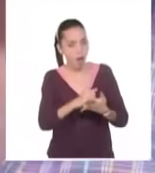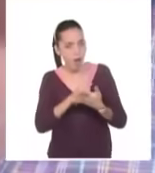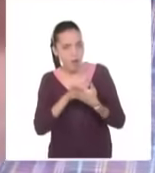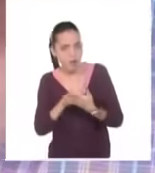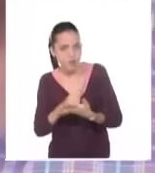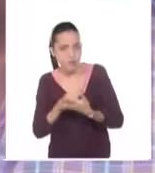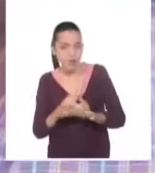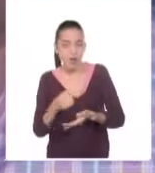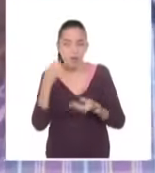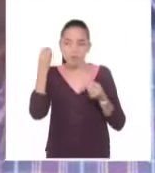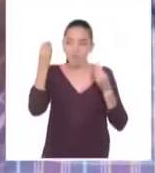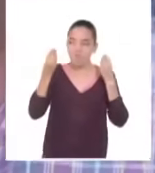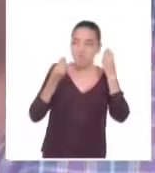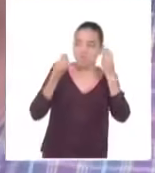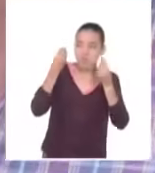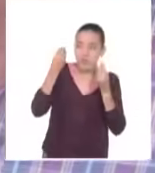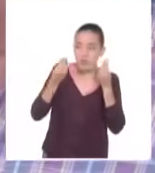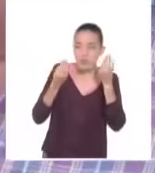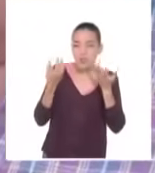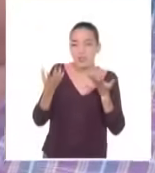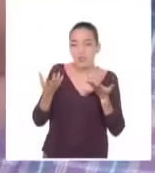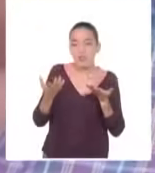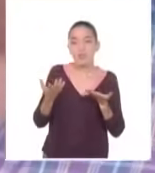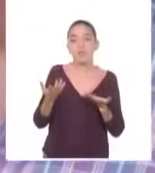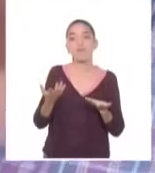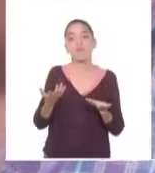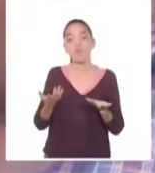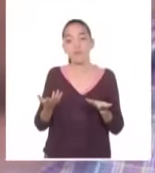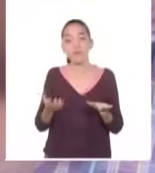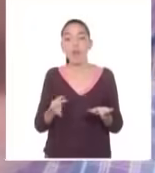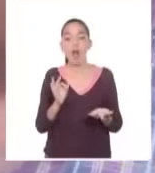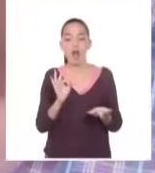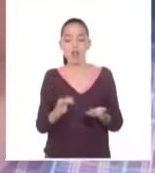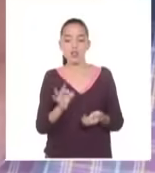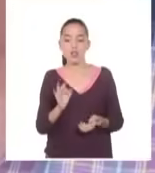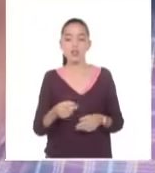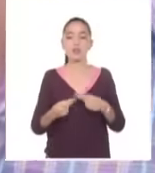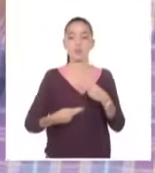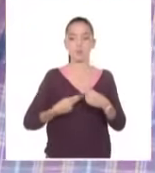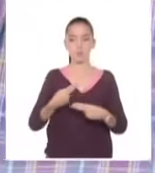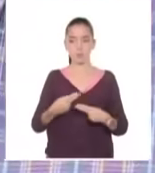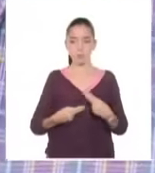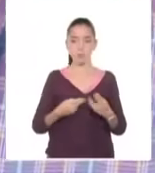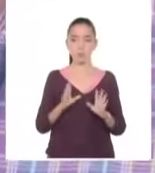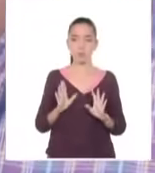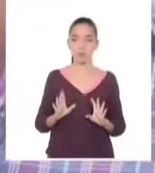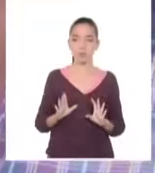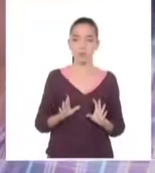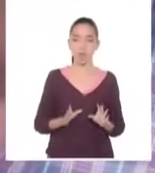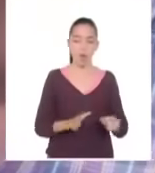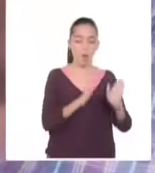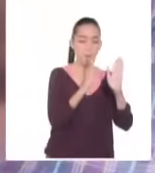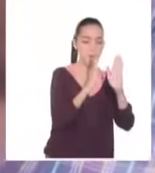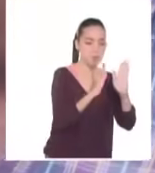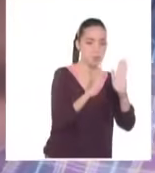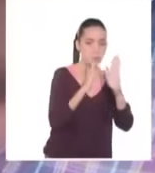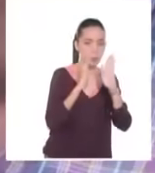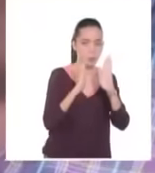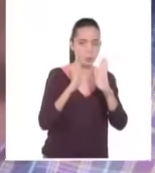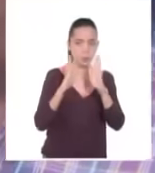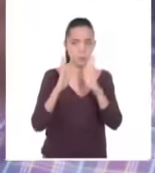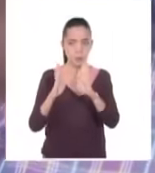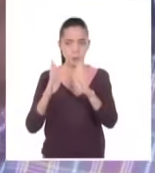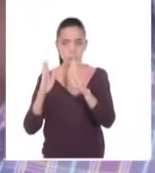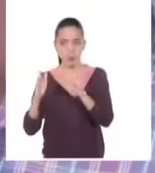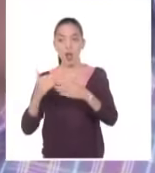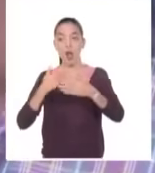manera diferente y así es como lo estamos haciendo, parte por parte de la unidad. Salimos ahora del CAR,